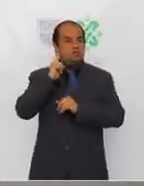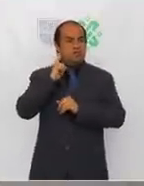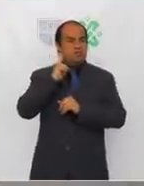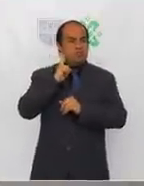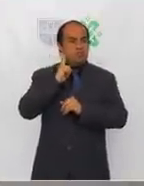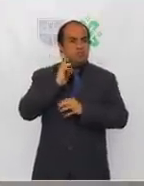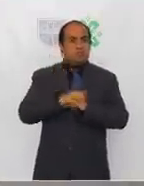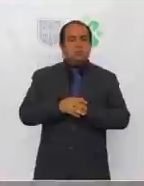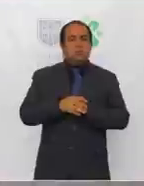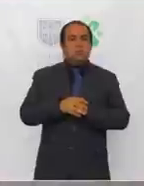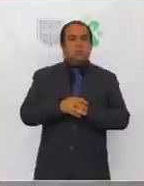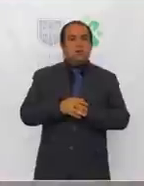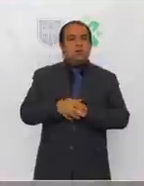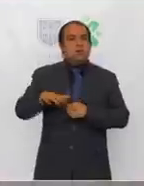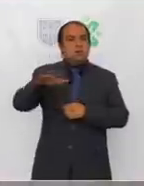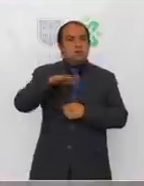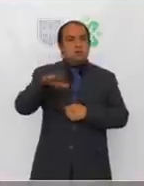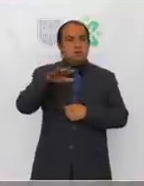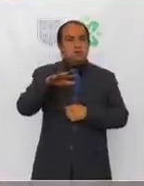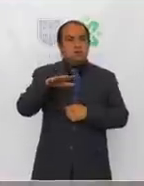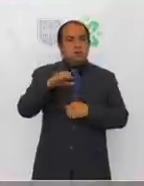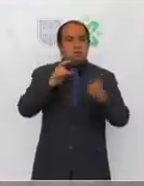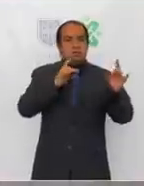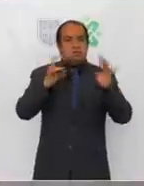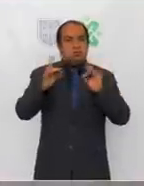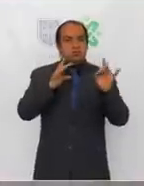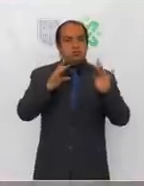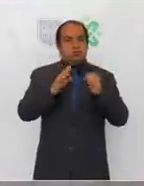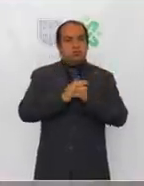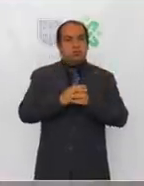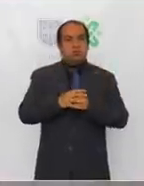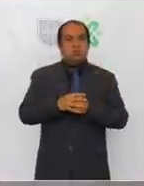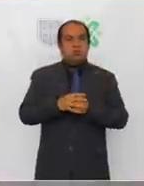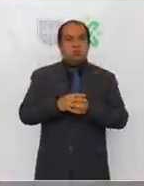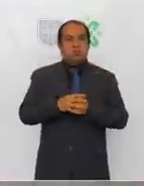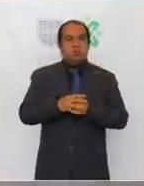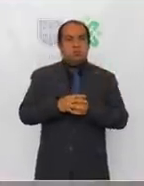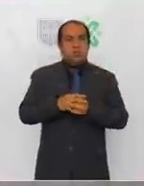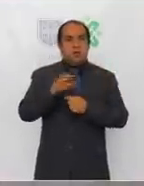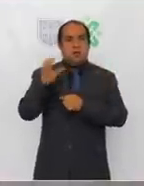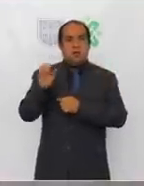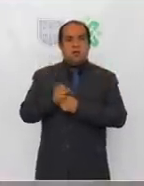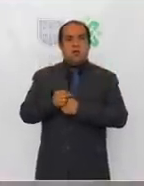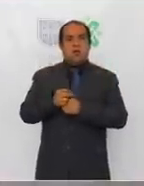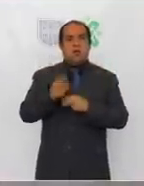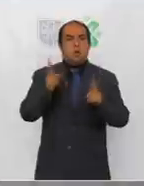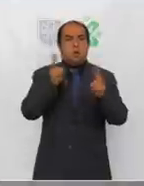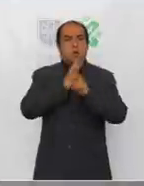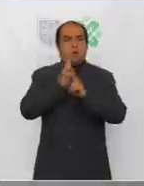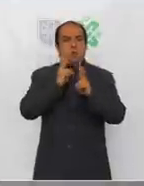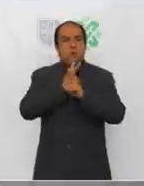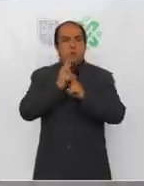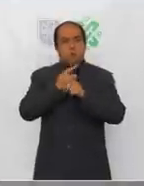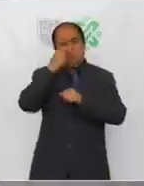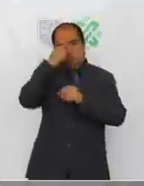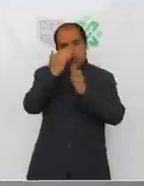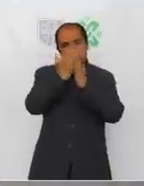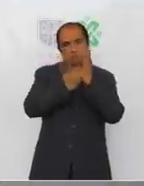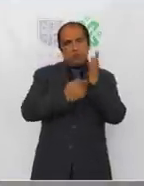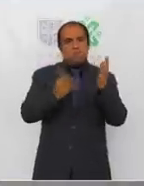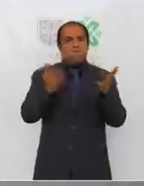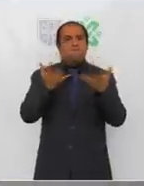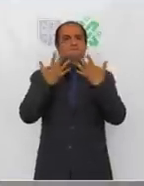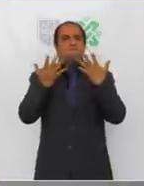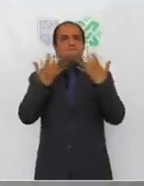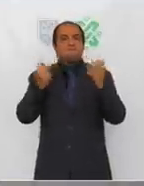bueno, en la parte de transferencia, aspersores que minimizan olores, tiene control de polvo